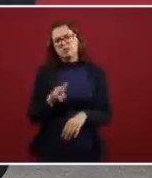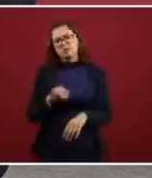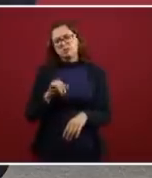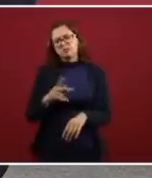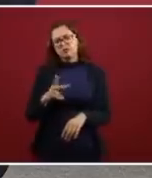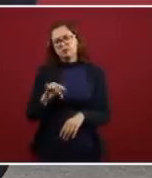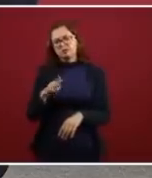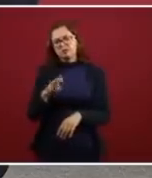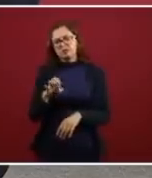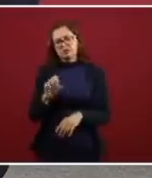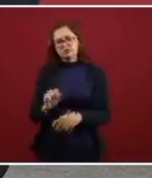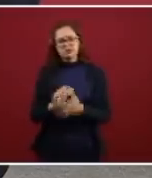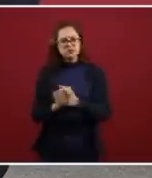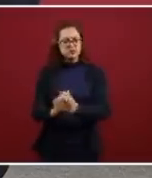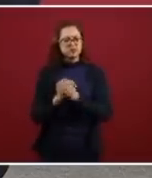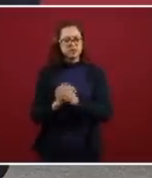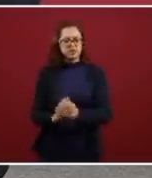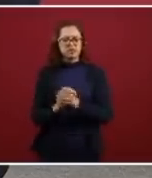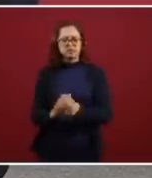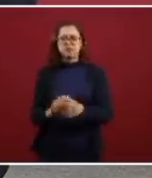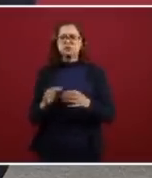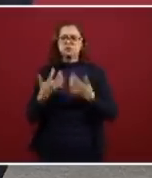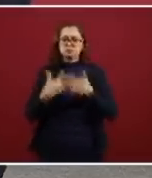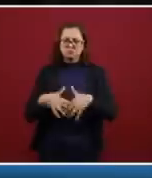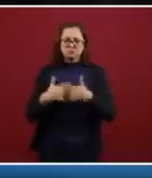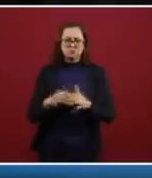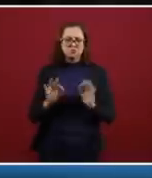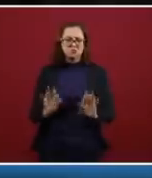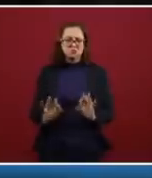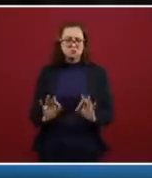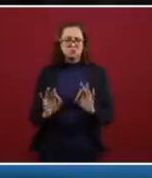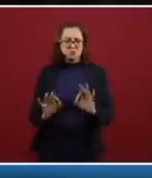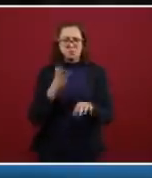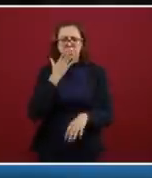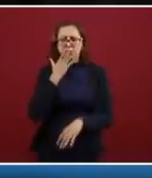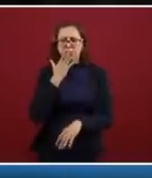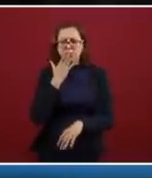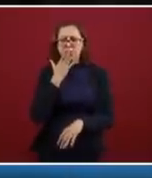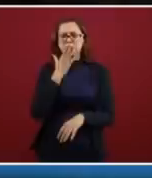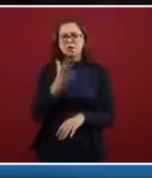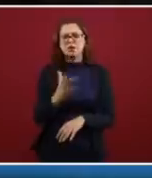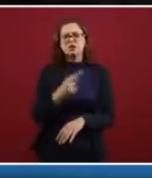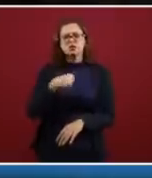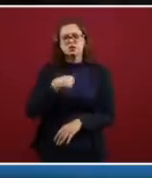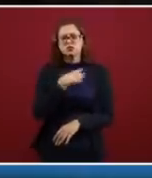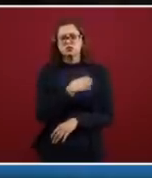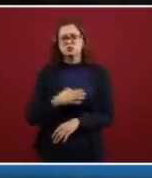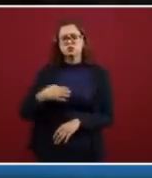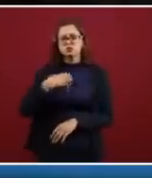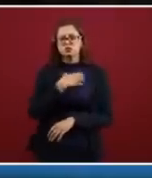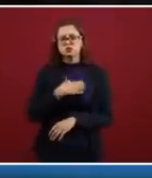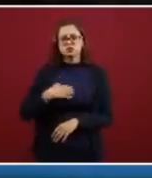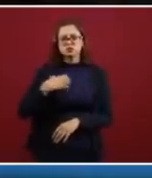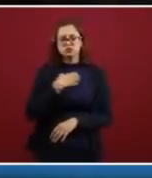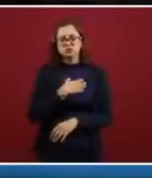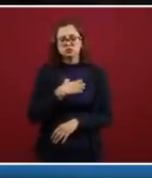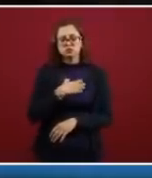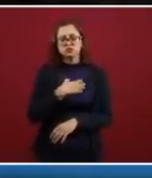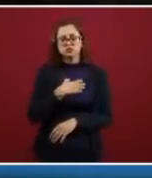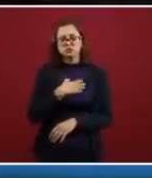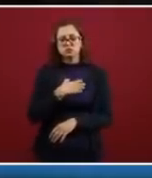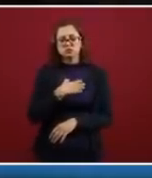las tandas que van a funcionar muy bien. Y pues yo estoy contento de que